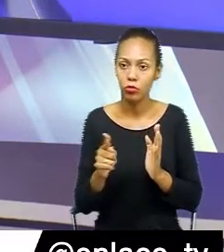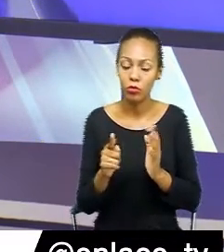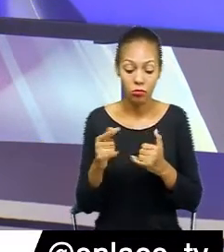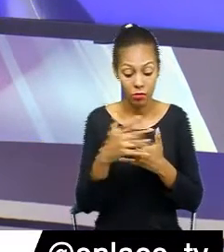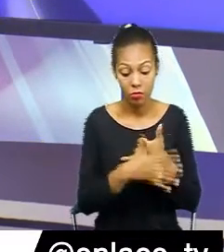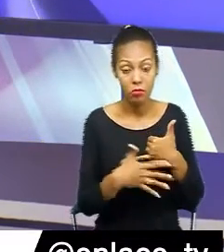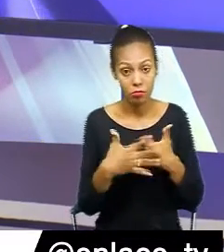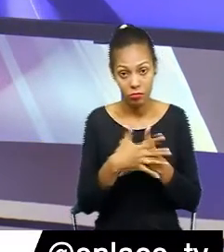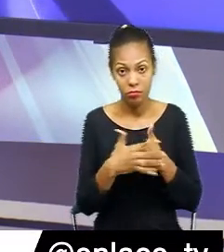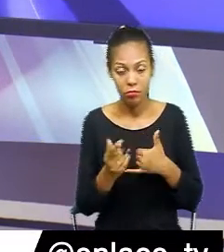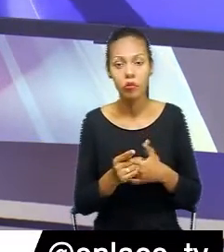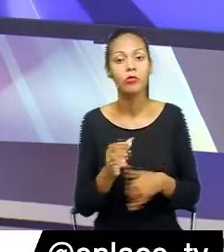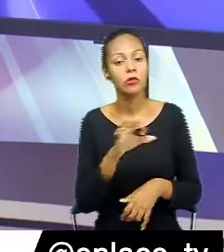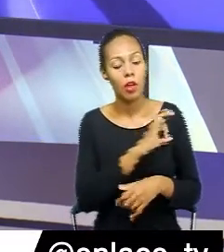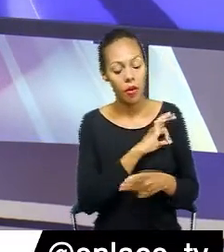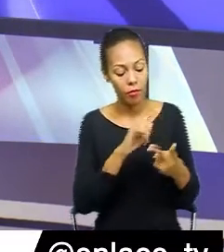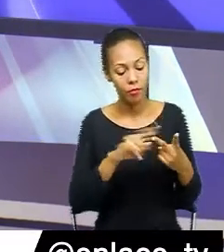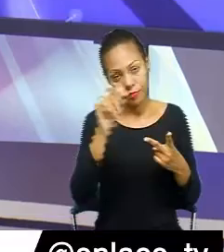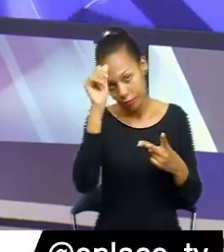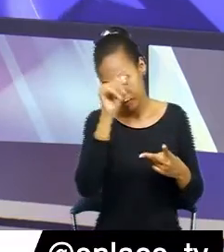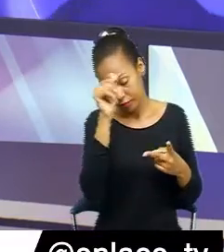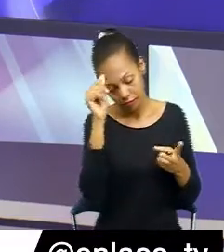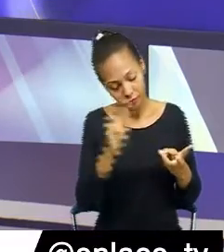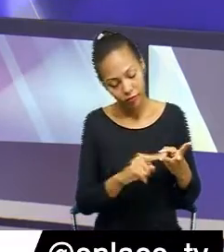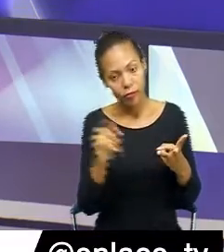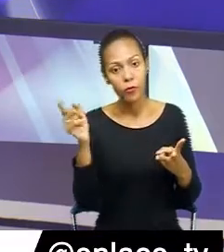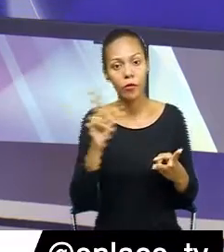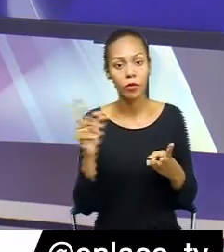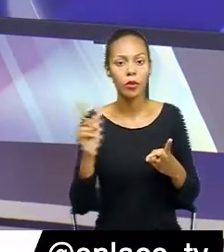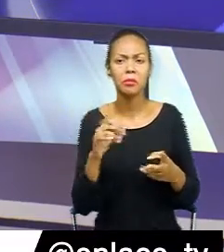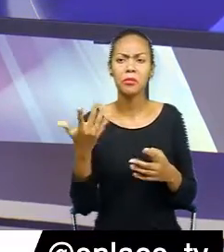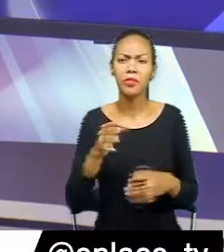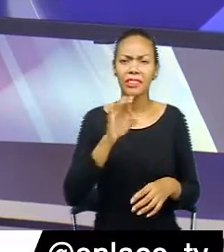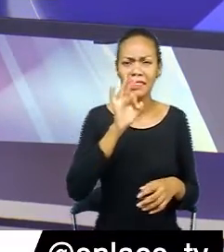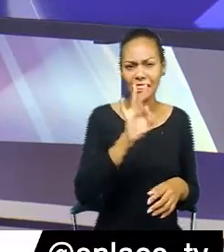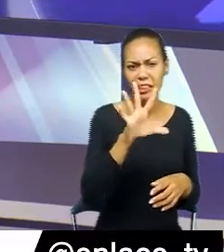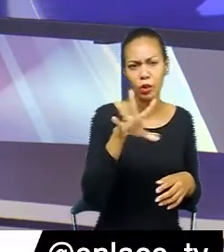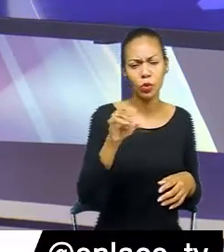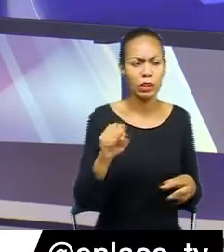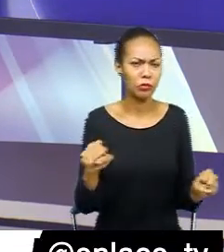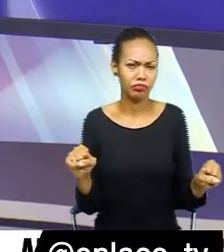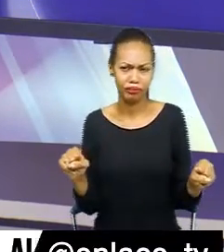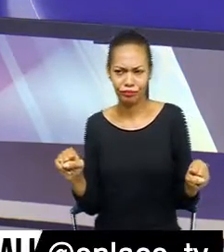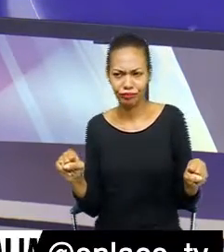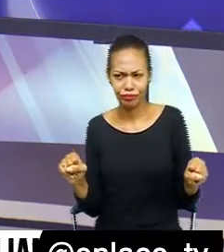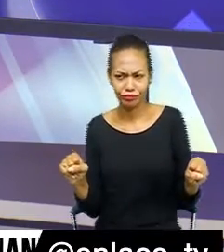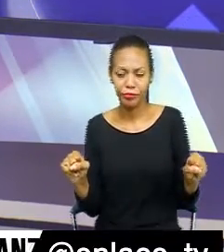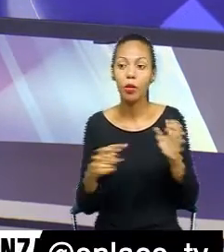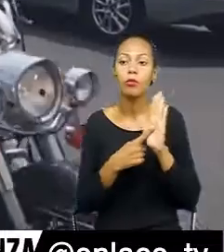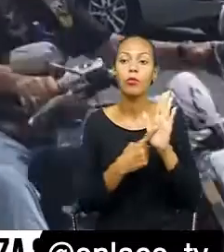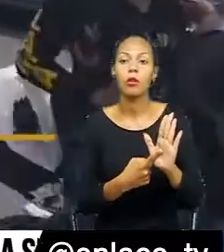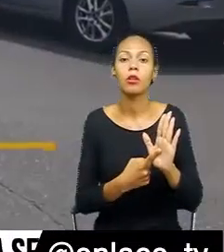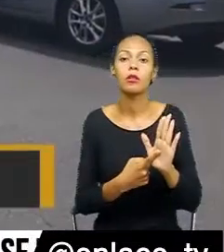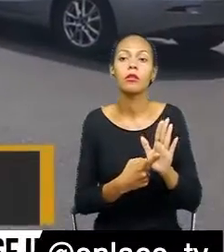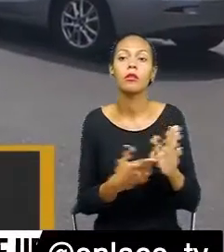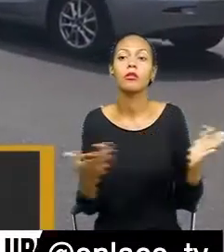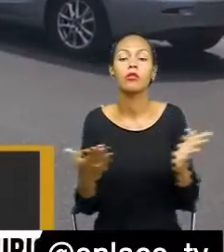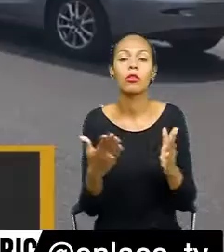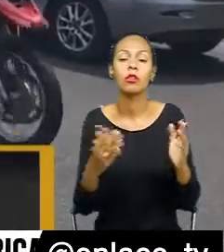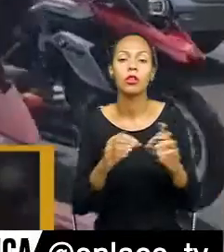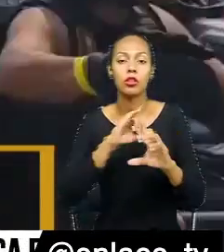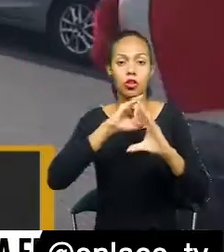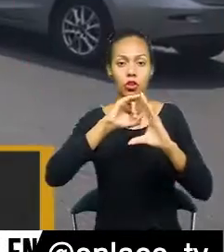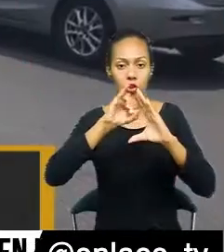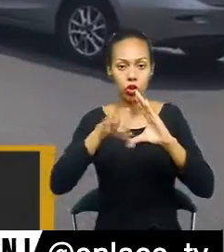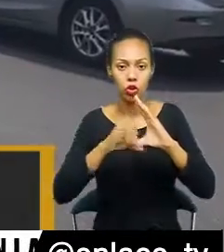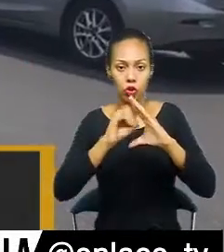sábado, domingo y lunes se exhibirán más de 350 motocicletas en expoeventos. LAMA es un grupo de motociclistas